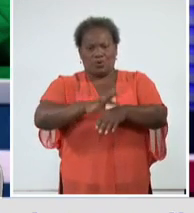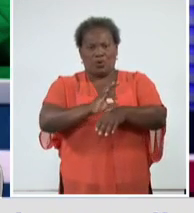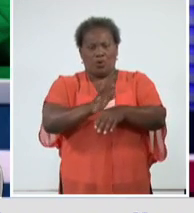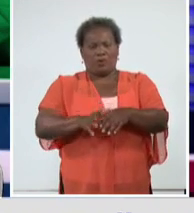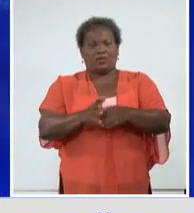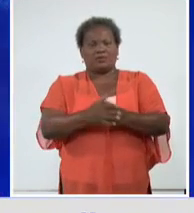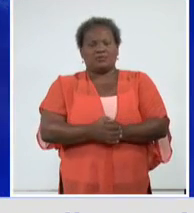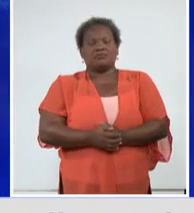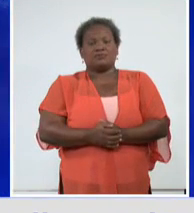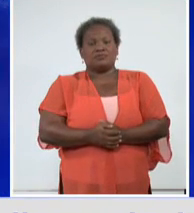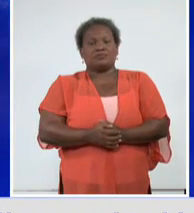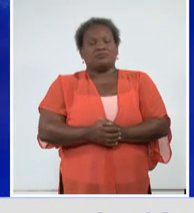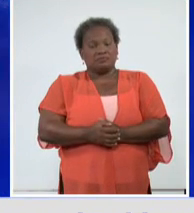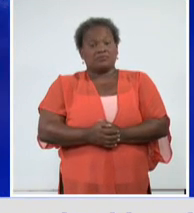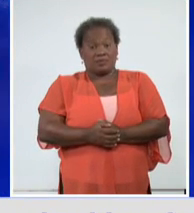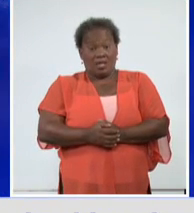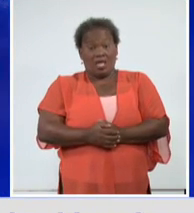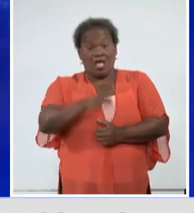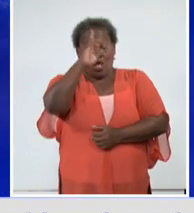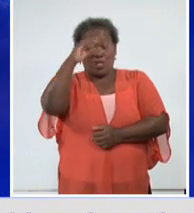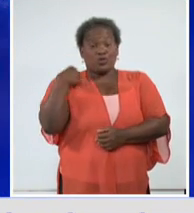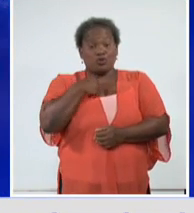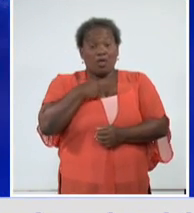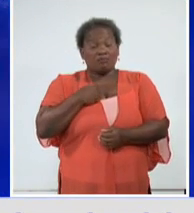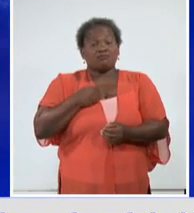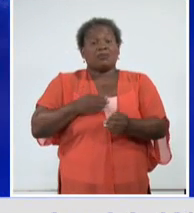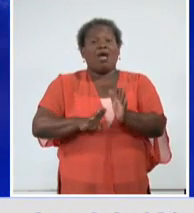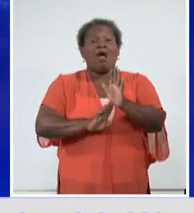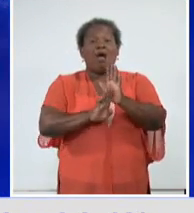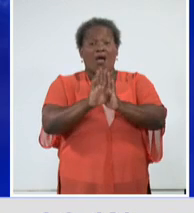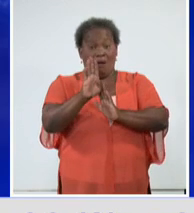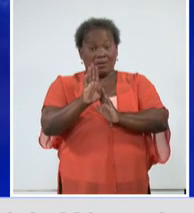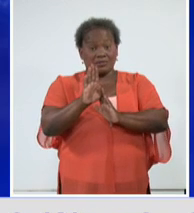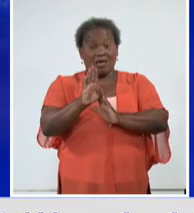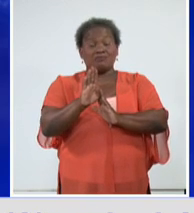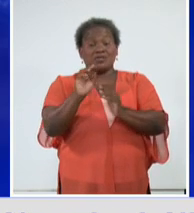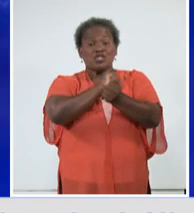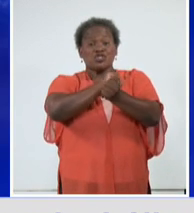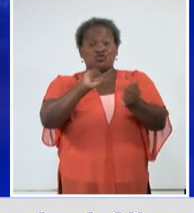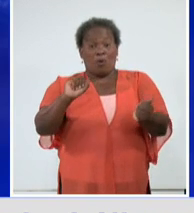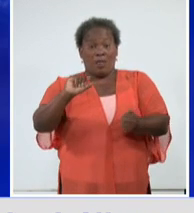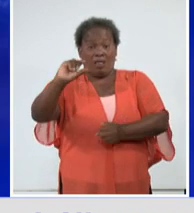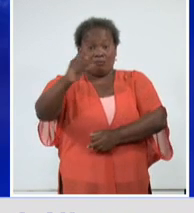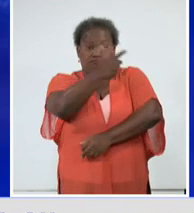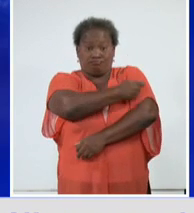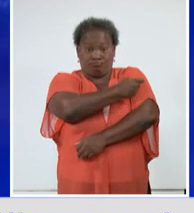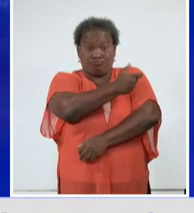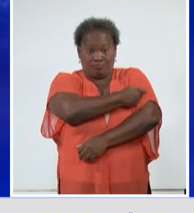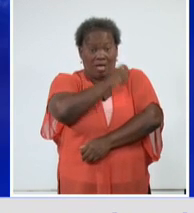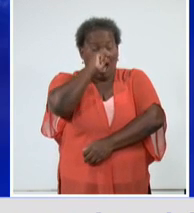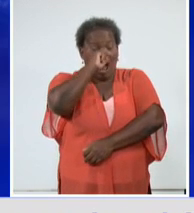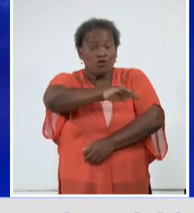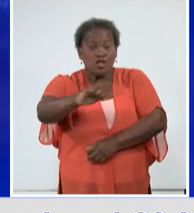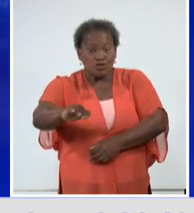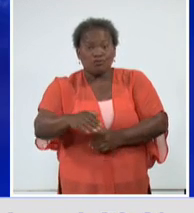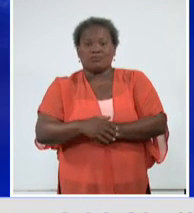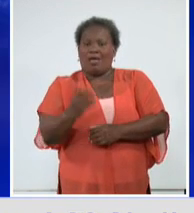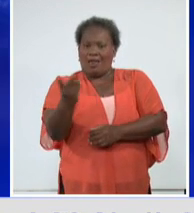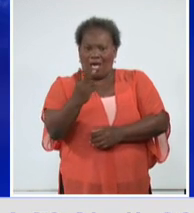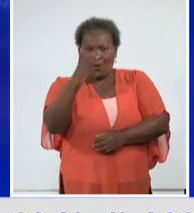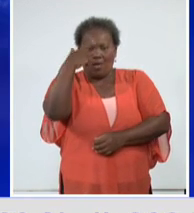Soberana Pediatría, doctora, ya al final de nuestra... Sí, avanza Soberana y avanza Abdala con el estudio Ismaelillo de Camagüey,